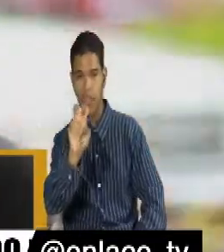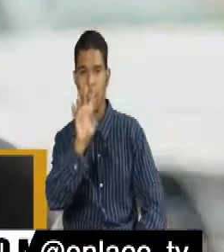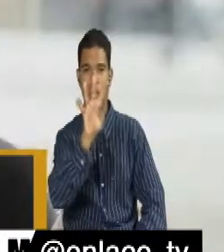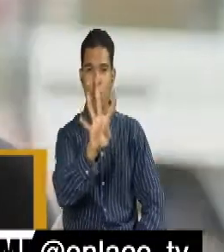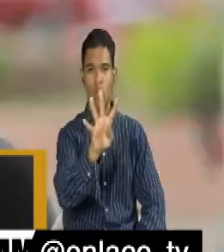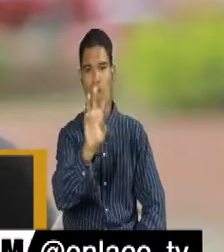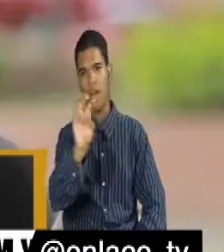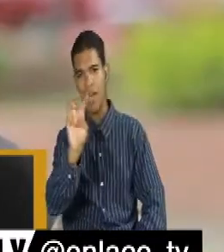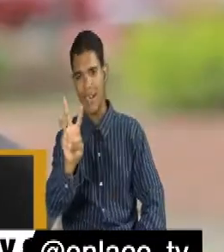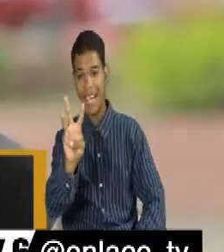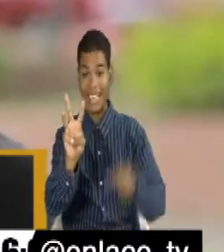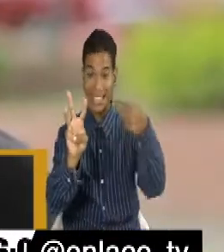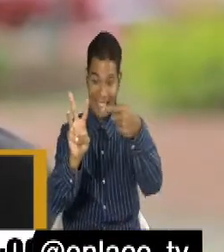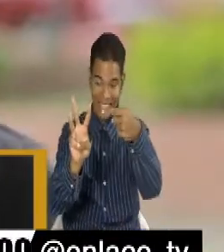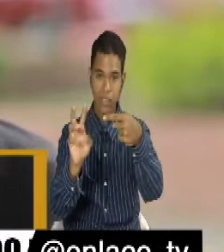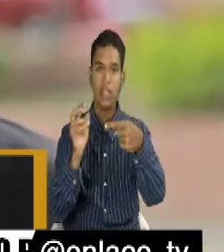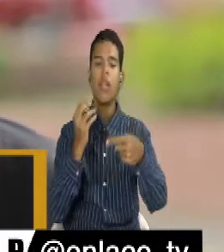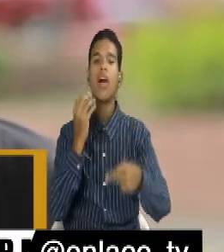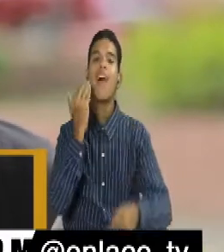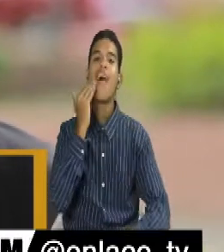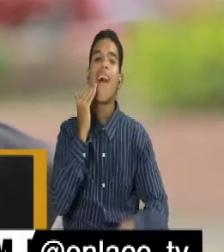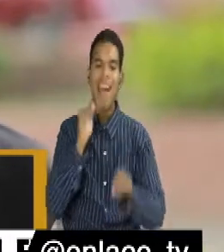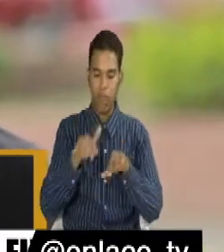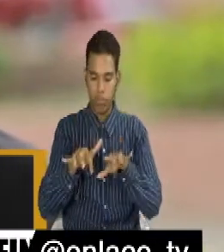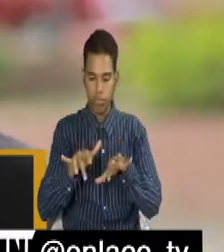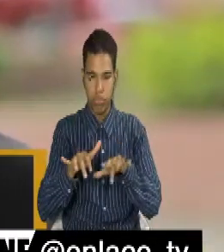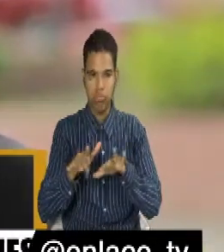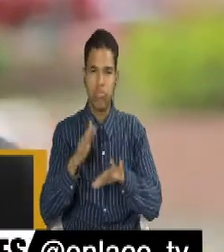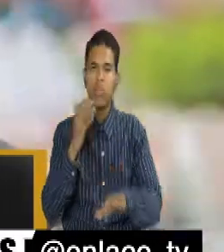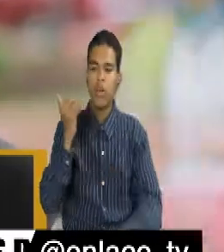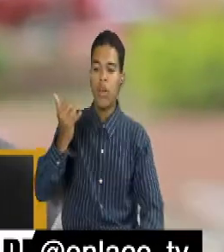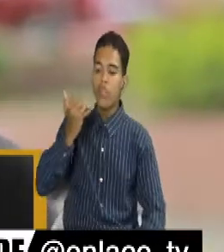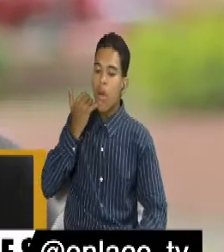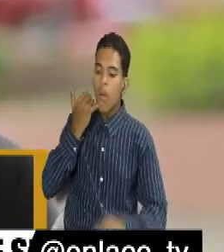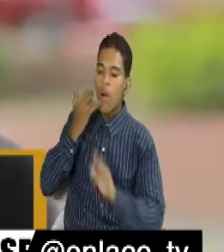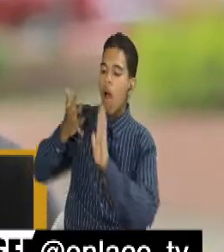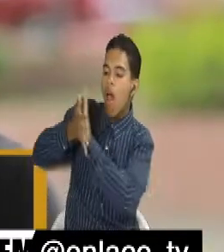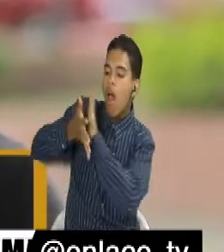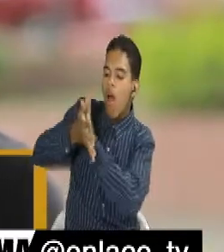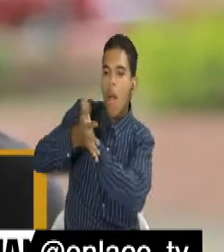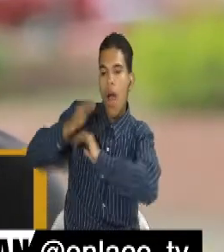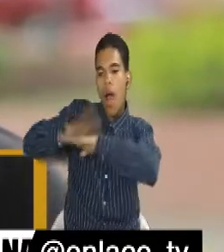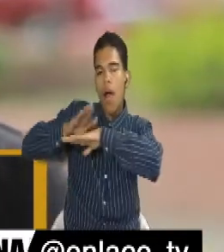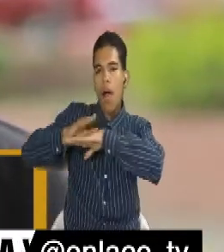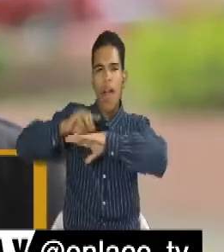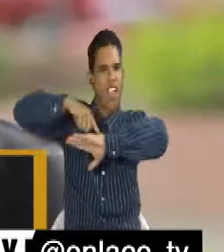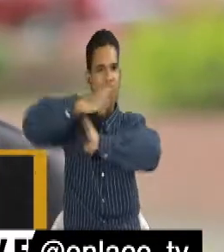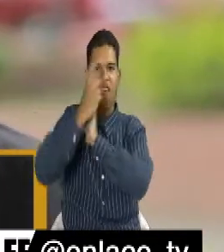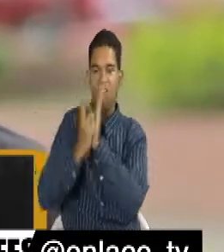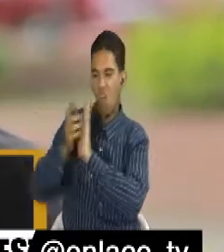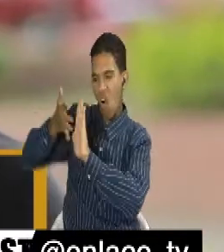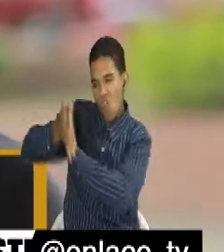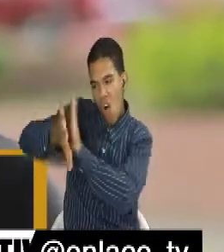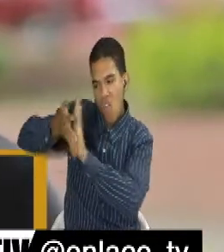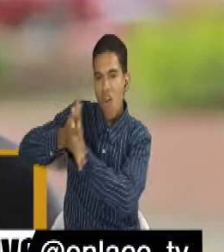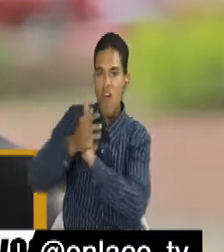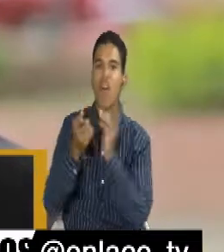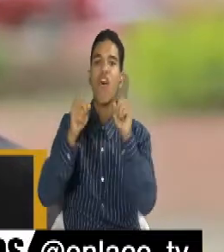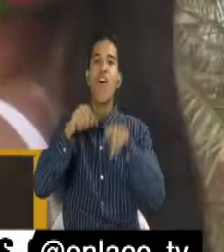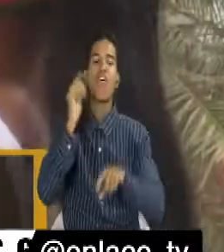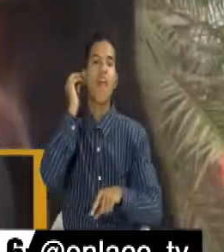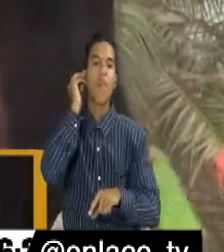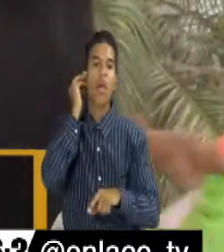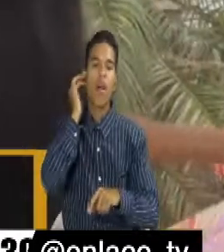312-544-1743, ahí nuestra secretaria está dando toda la información y también los formularios